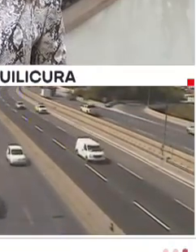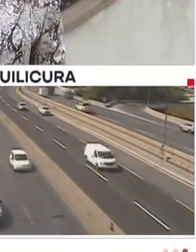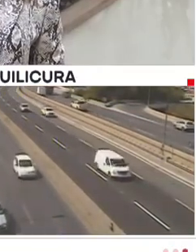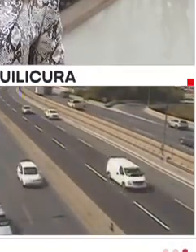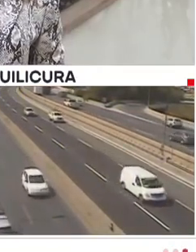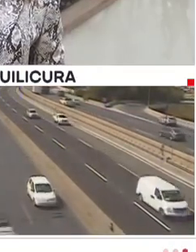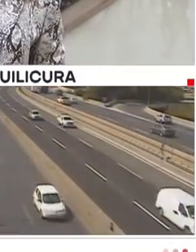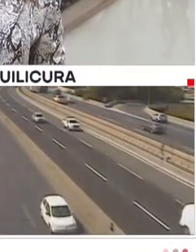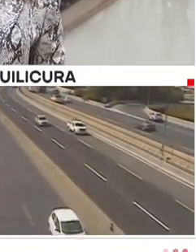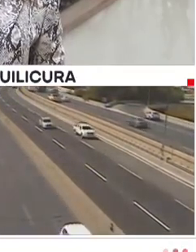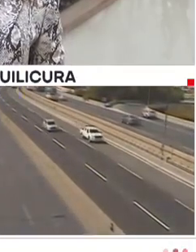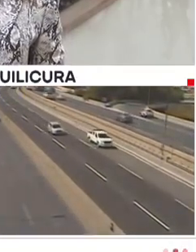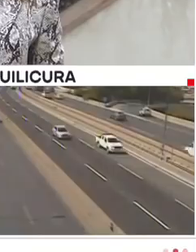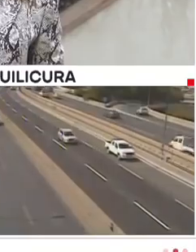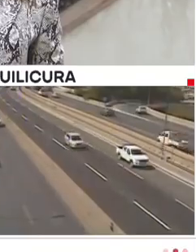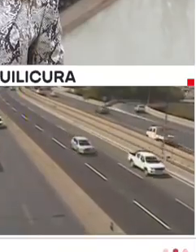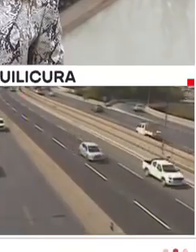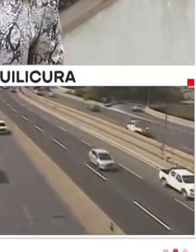situación de los viajeros muchas gracias valentina por estas formas